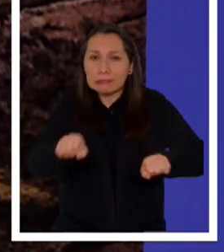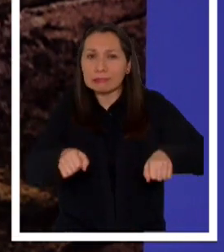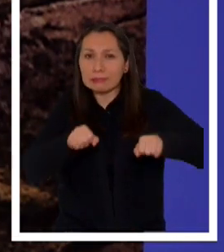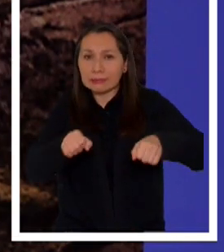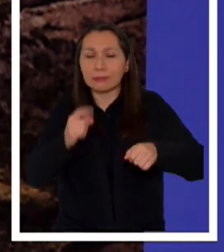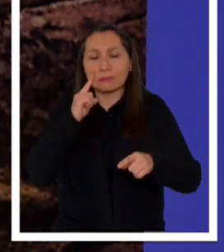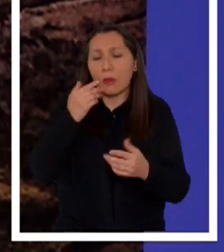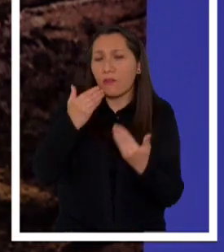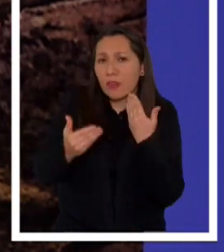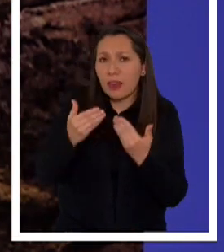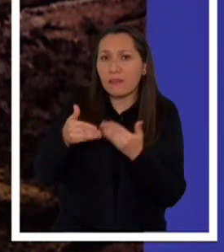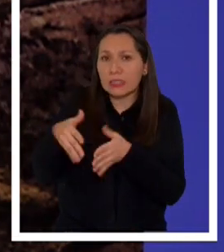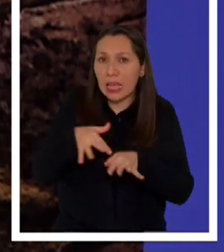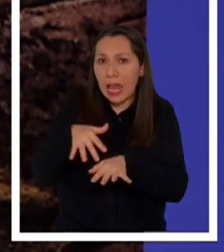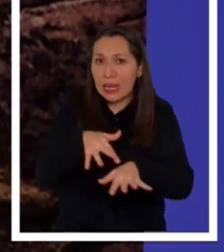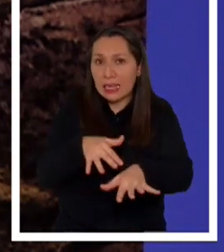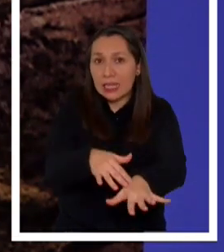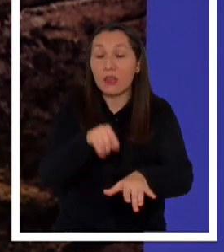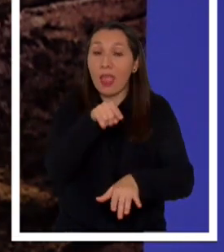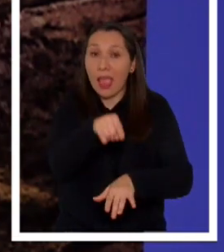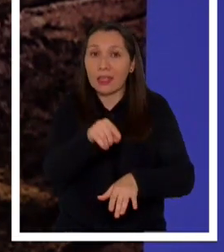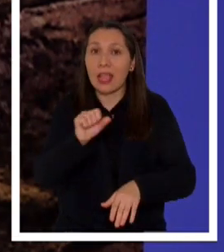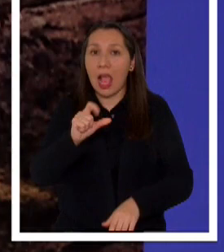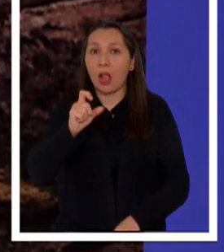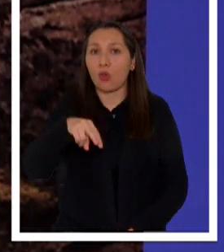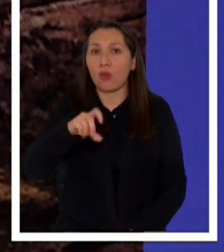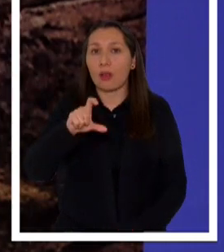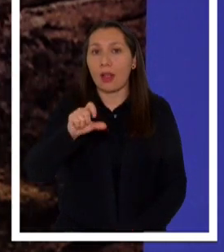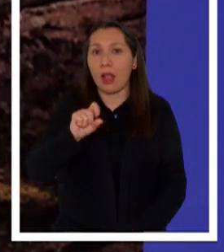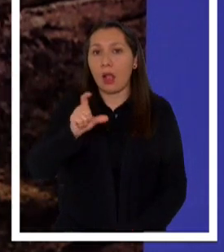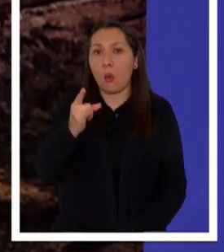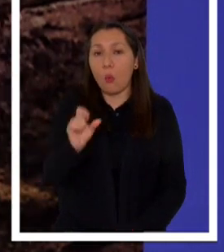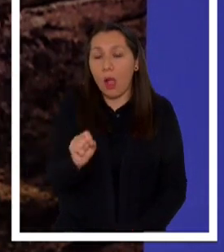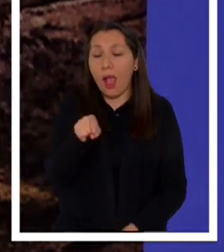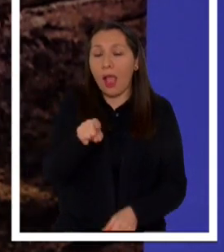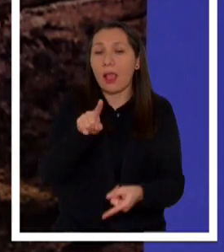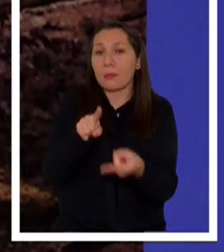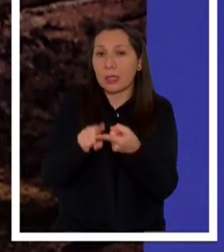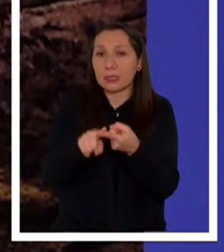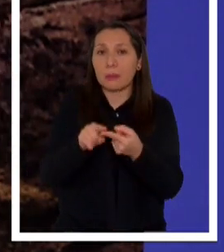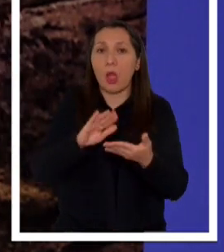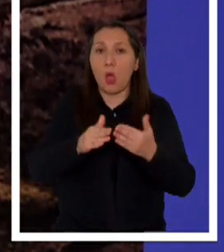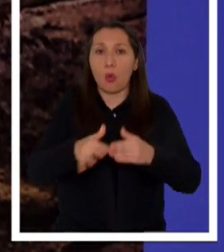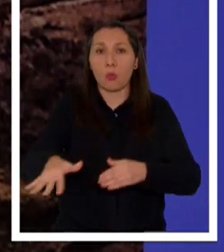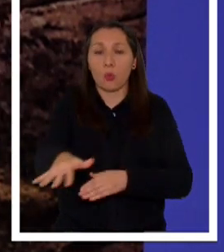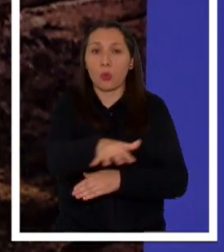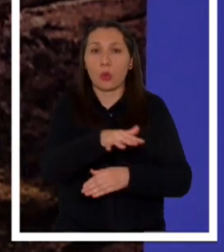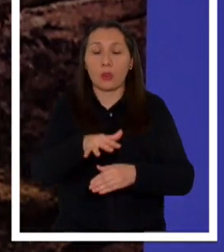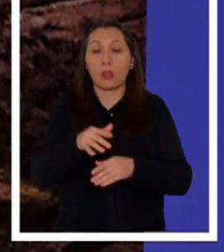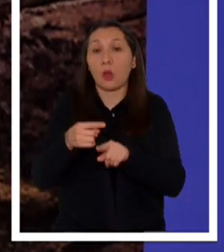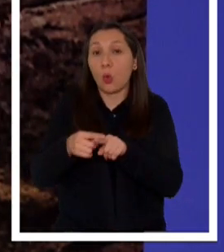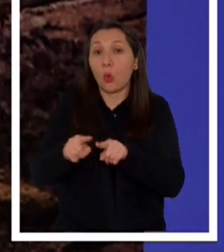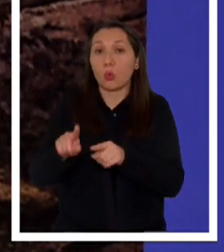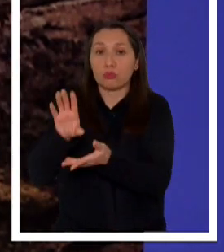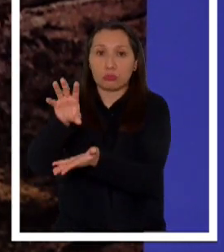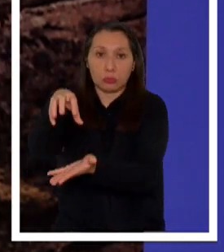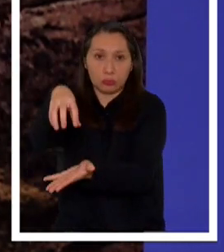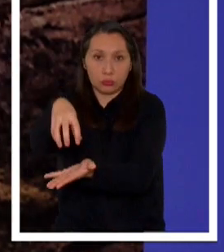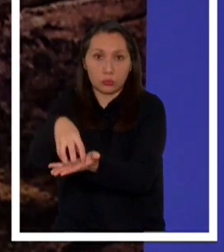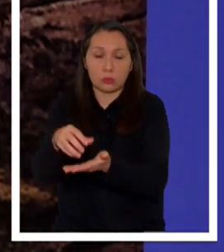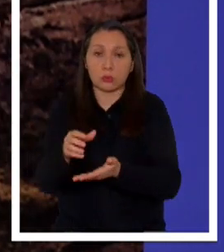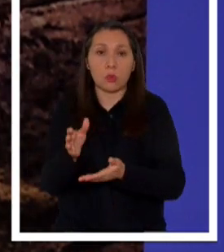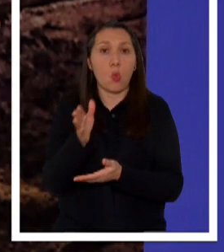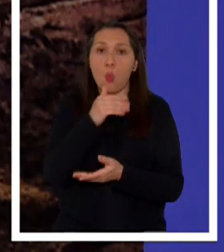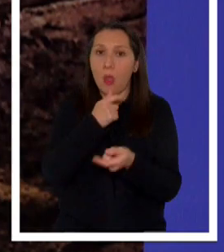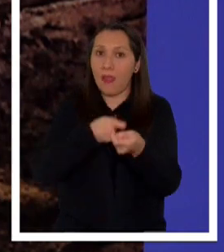un gran beneficio donde está presente principalmente la participación de la comunidad ese va a ser otro de los recintos donde